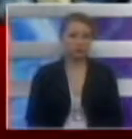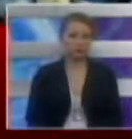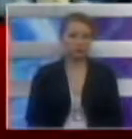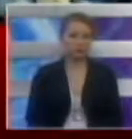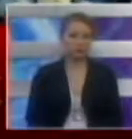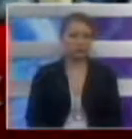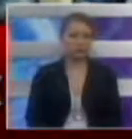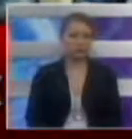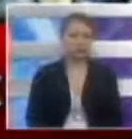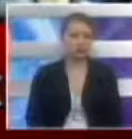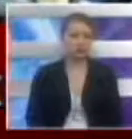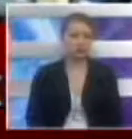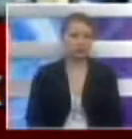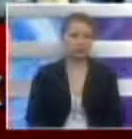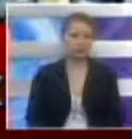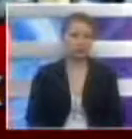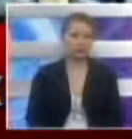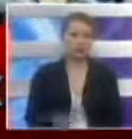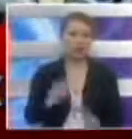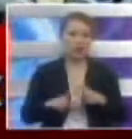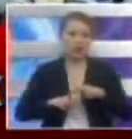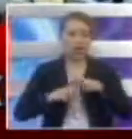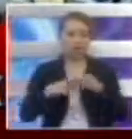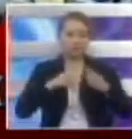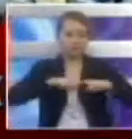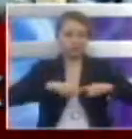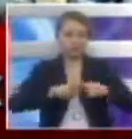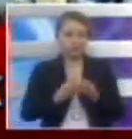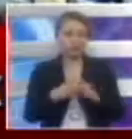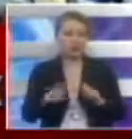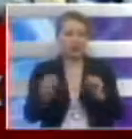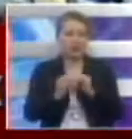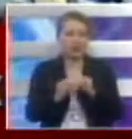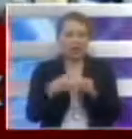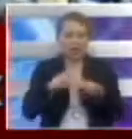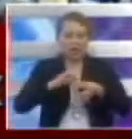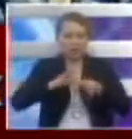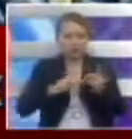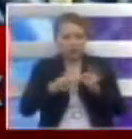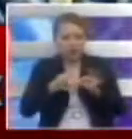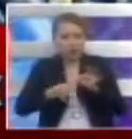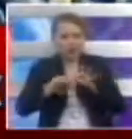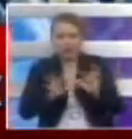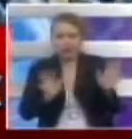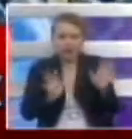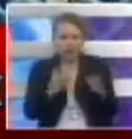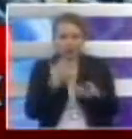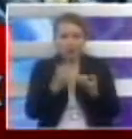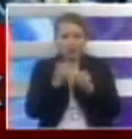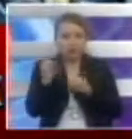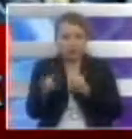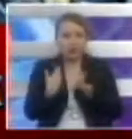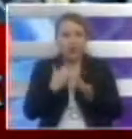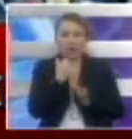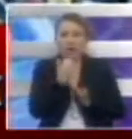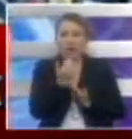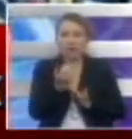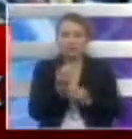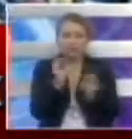de lanas, no hay tramado, no hay telaraña. Ya no hay nudos, cosa que así ellos puedan hacer